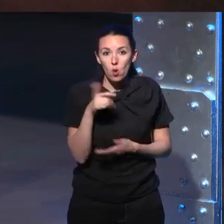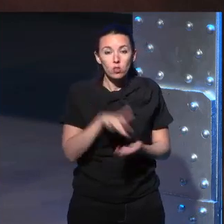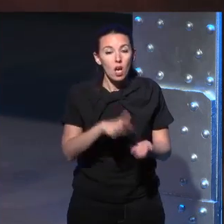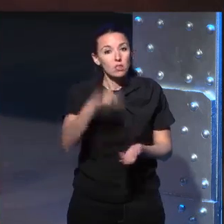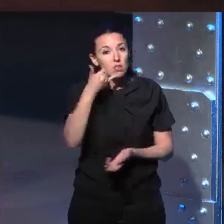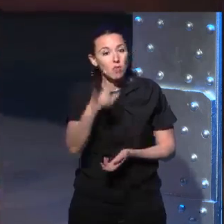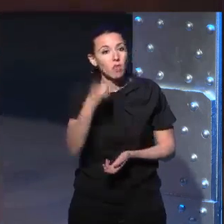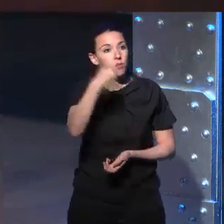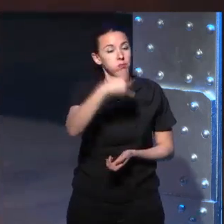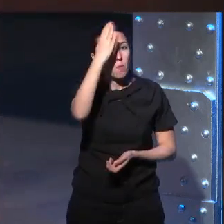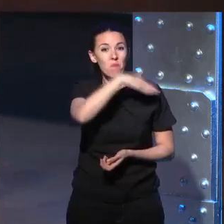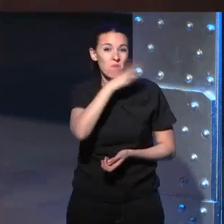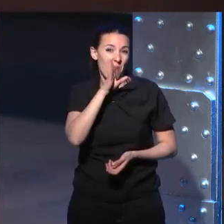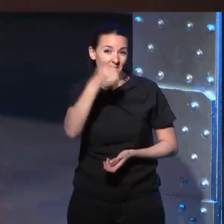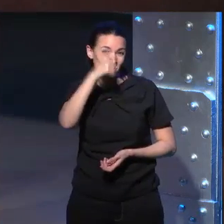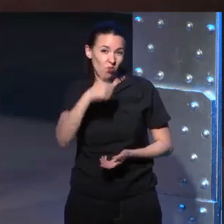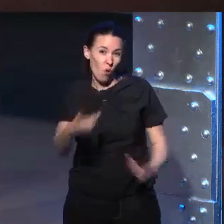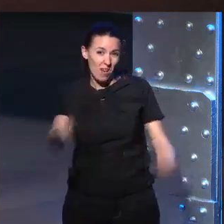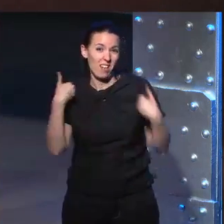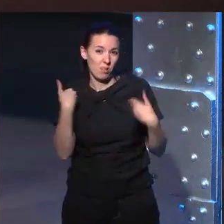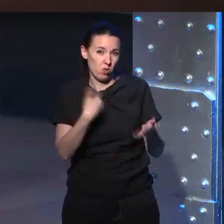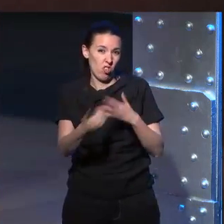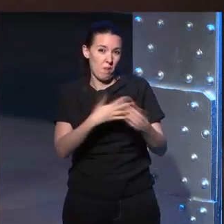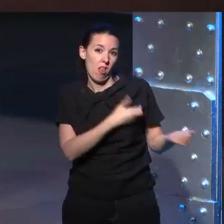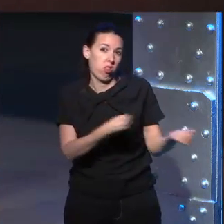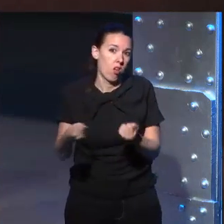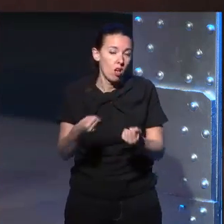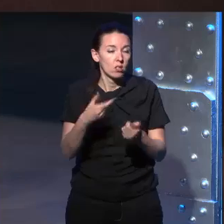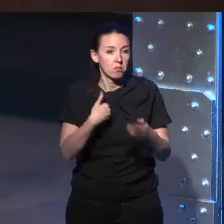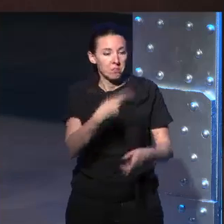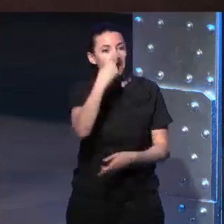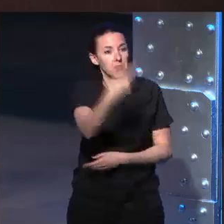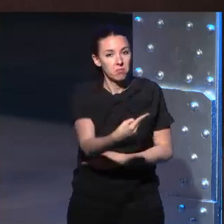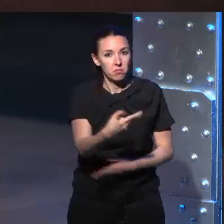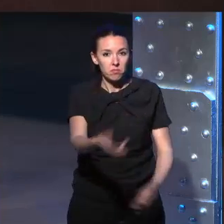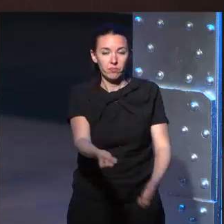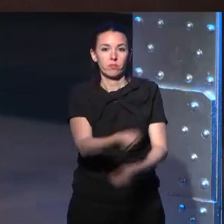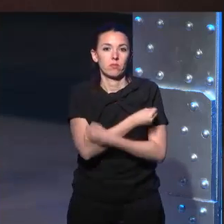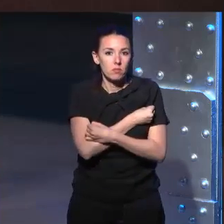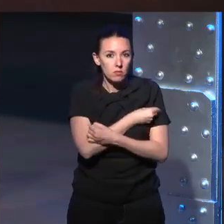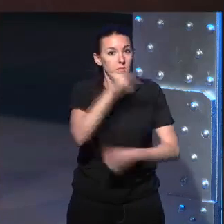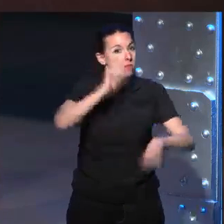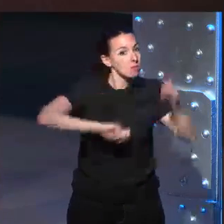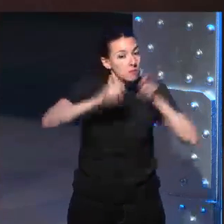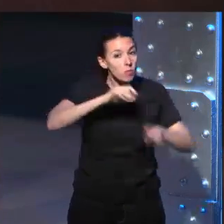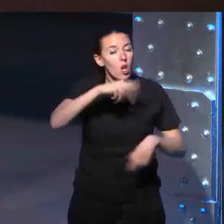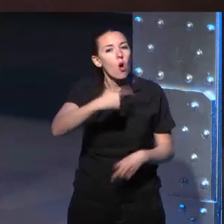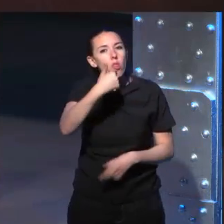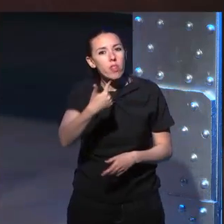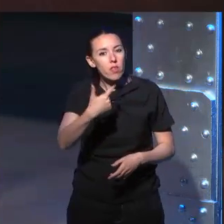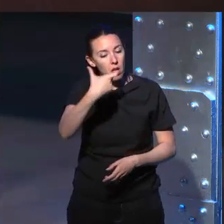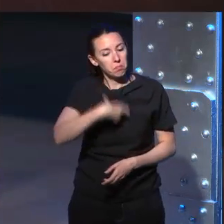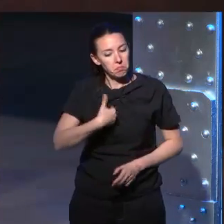el teléfono, llamó a los padres del chico que provocó la muerte de su hijo, le fue a ver, se abrazaron, lloraron juntos y hoy dice que